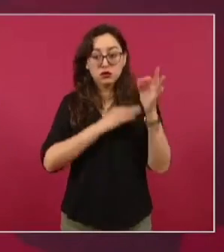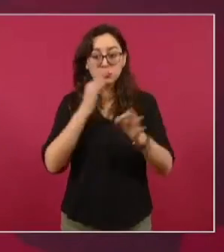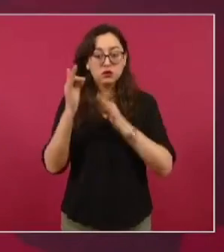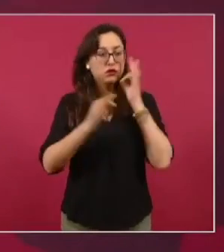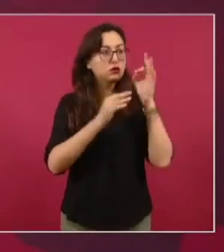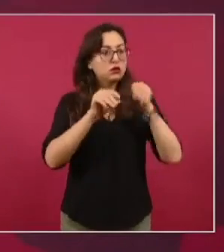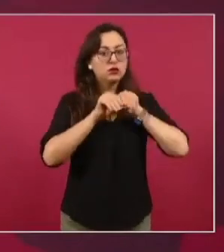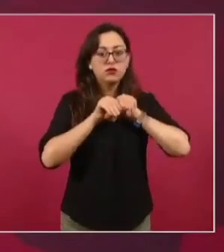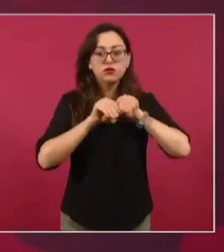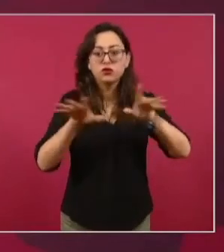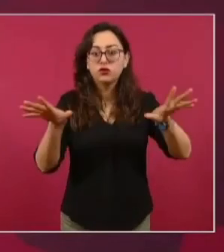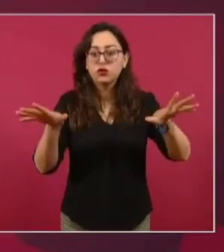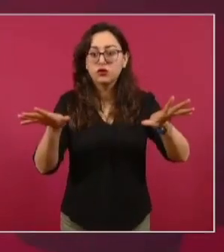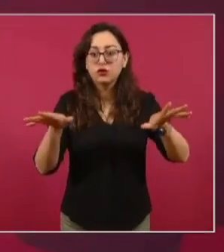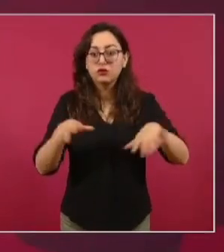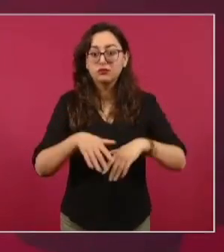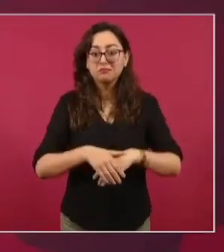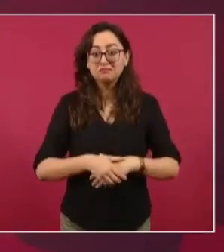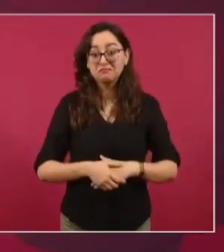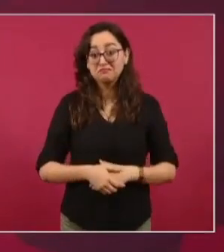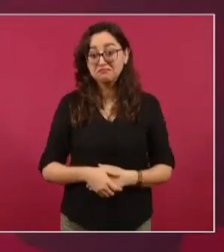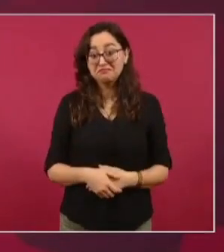pero tampoco lo hicieron allá